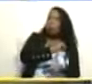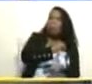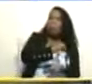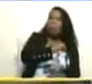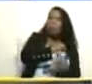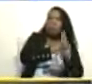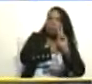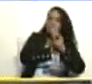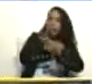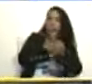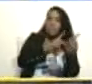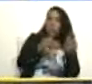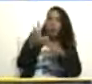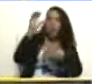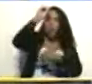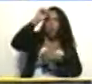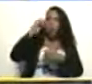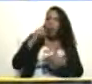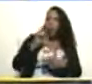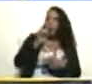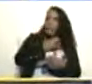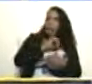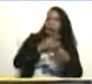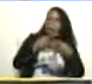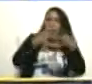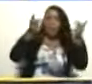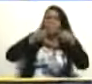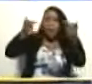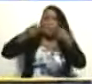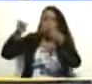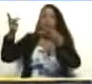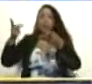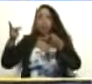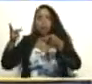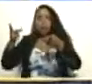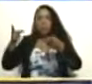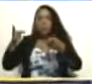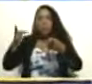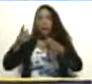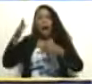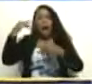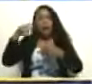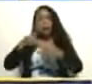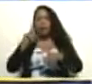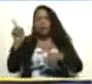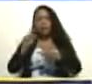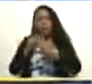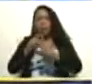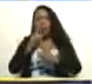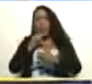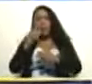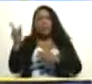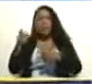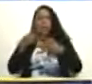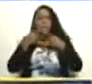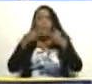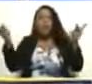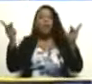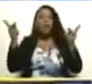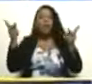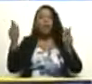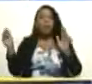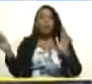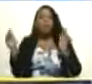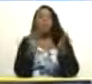cuando veía los programas de opinión que se hacían virales, aunque no existía esa palabra para la época, no eran virales, sino que se